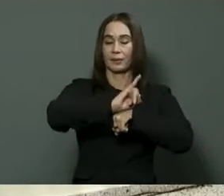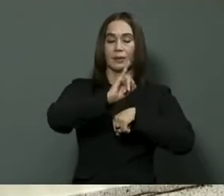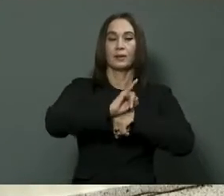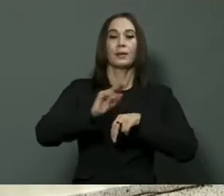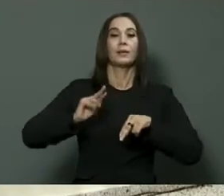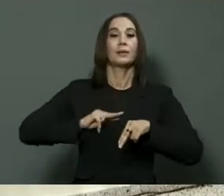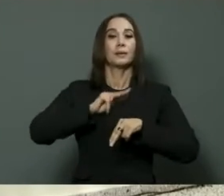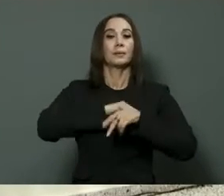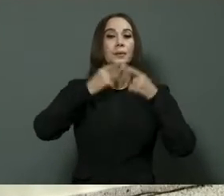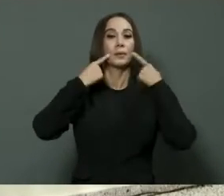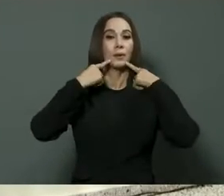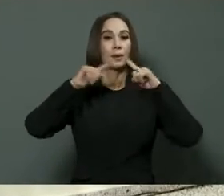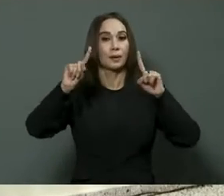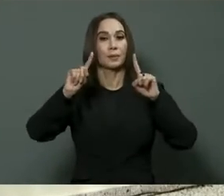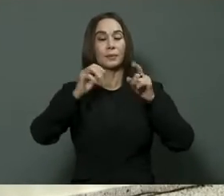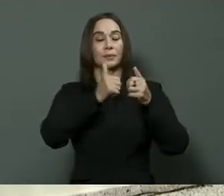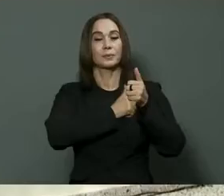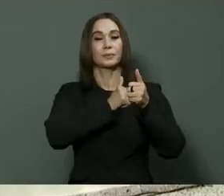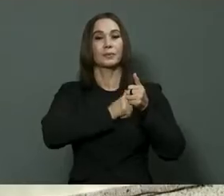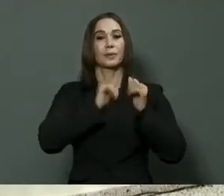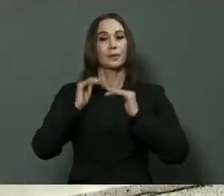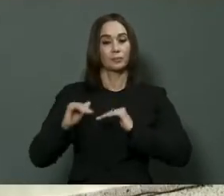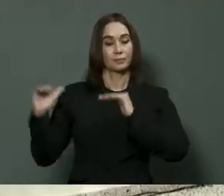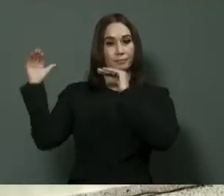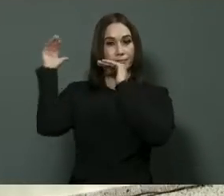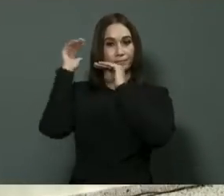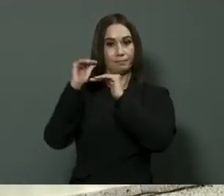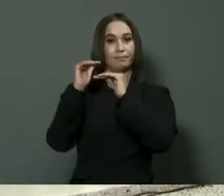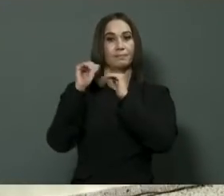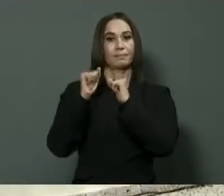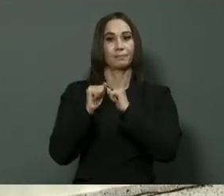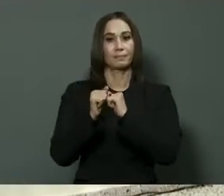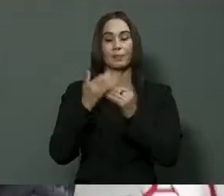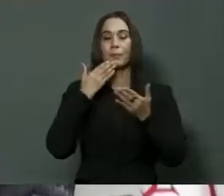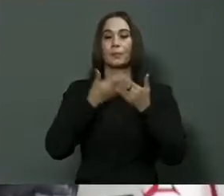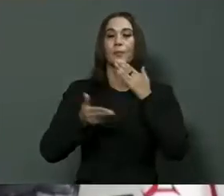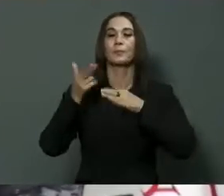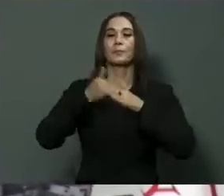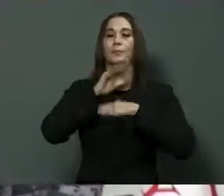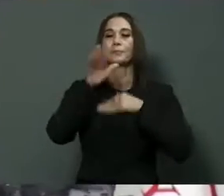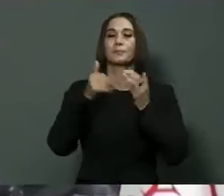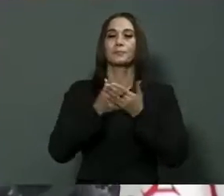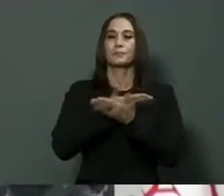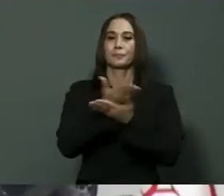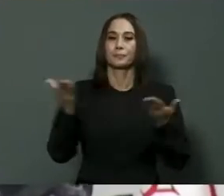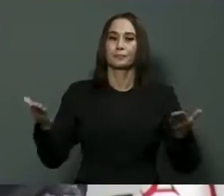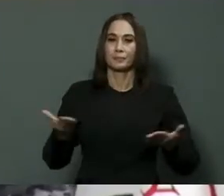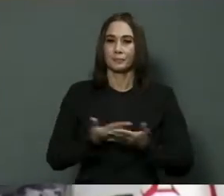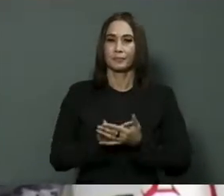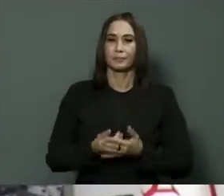iglesias, miembros de la prensa, oficiales generales, superiores. Buenas tardes para todos.